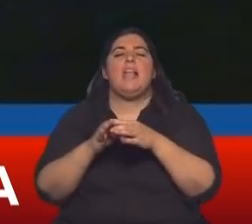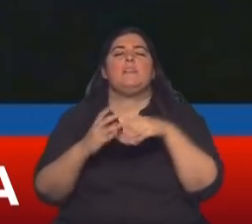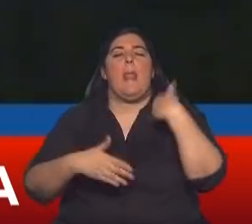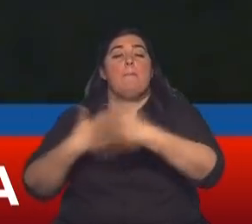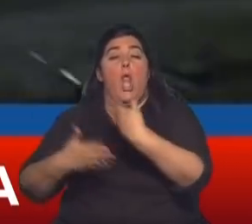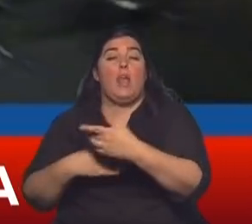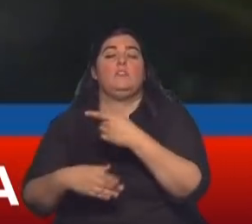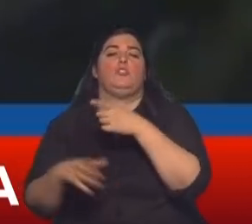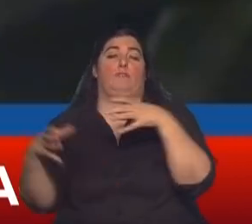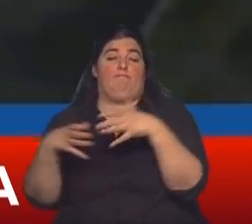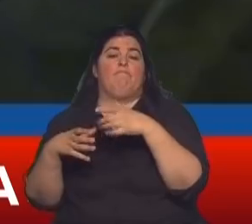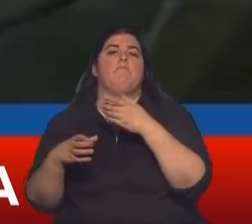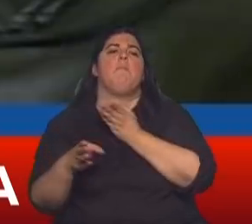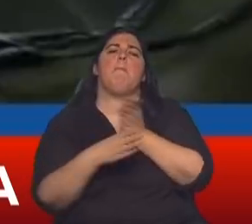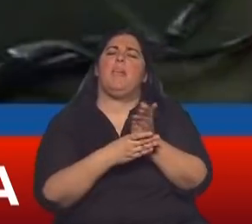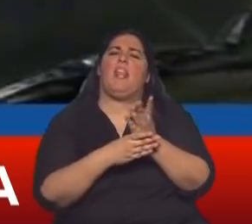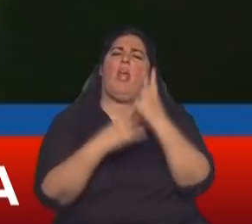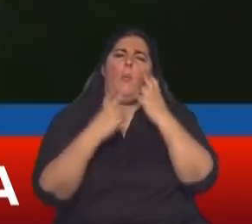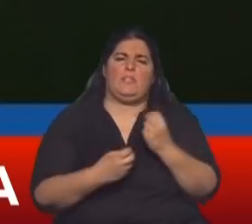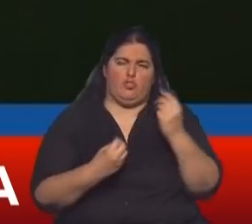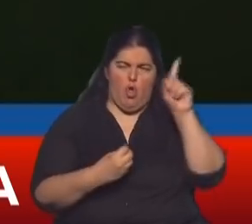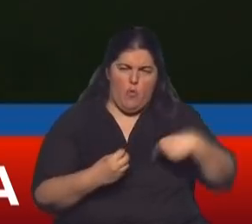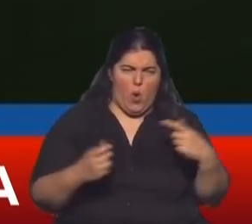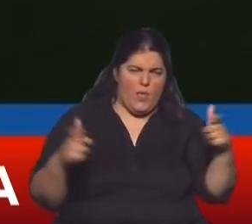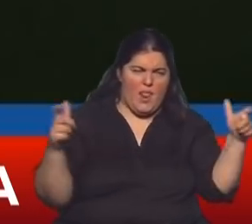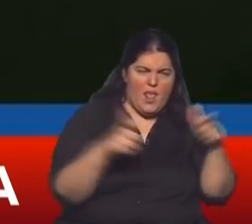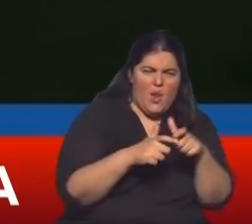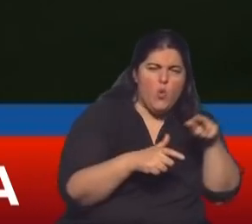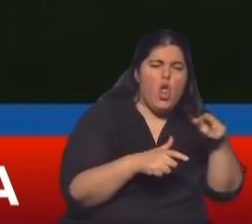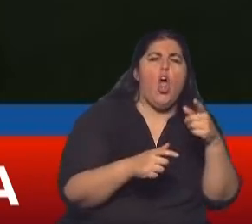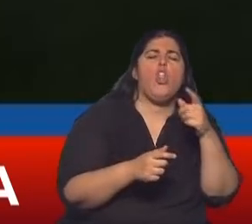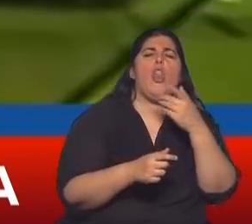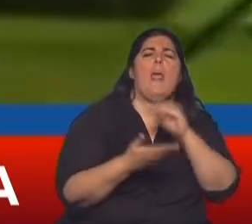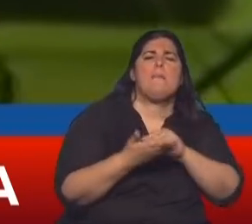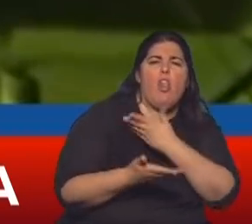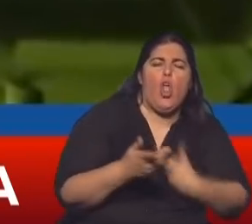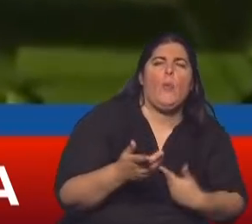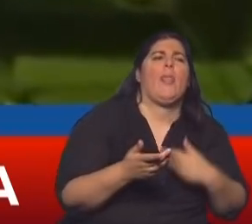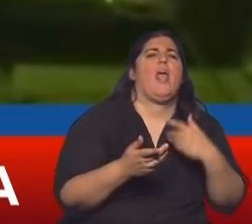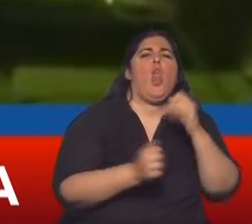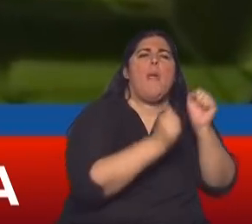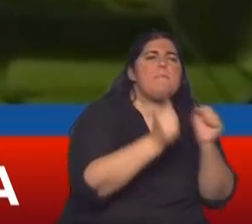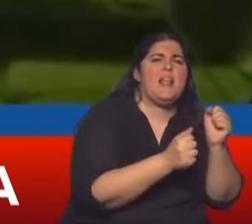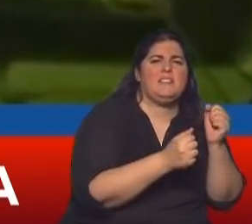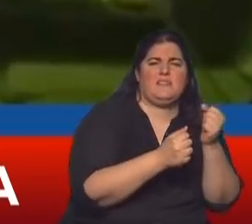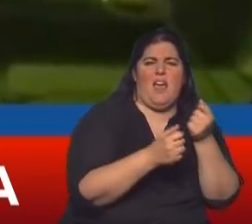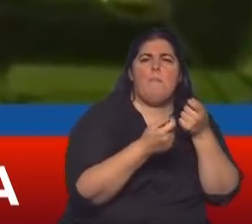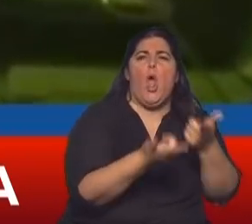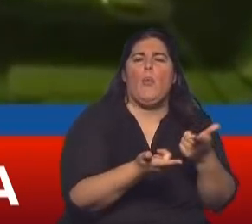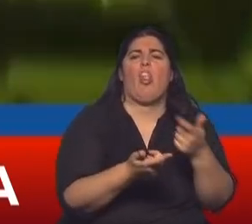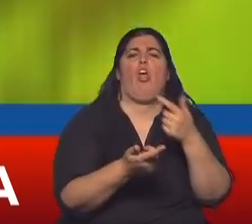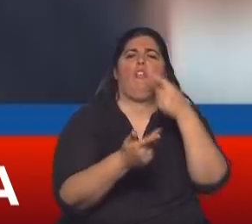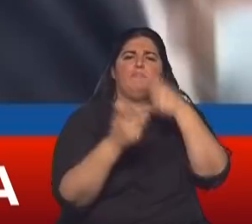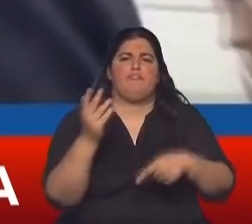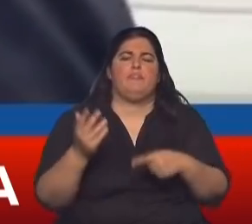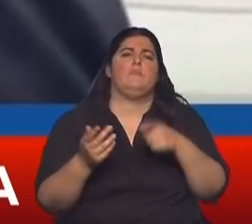una investigación judicial sobre esos encuentros con proveedores del Estado y funcionarios. Castillo sostiene que fueron reuniones